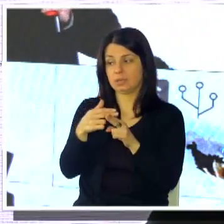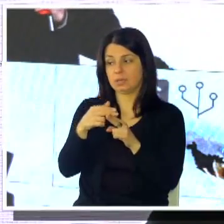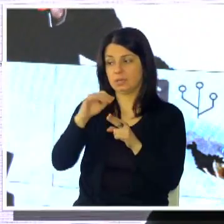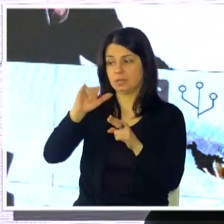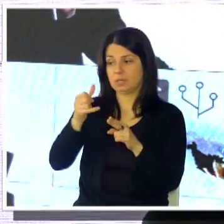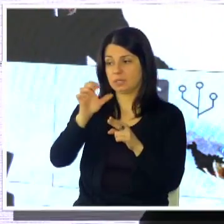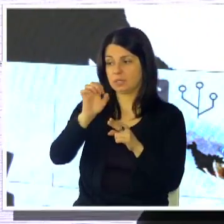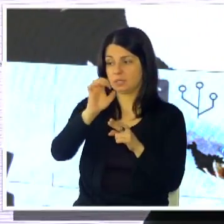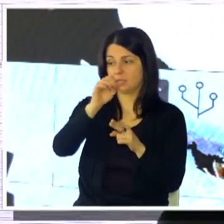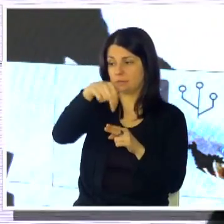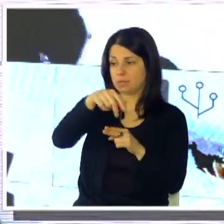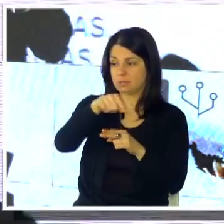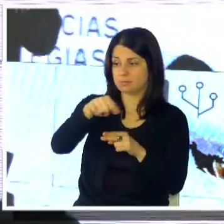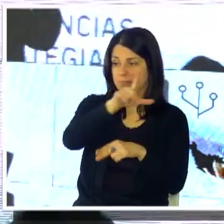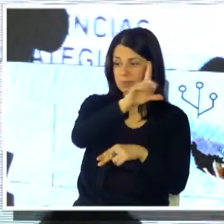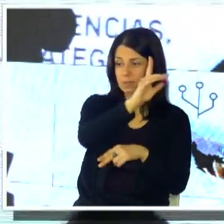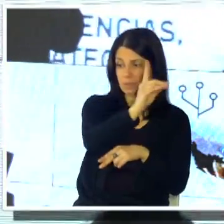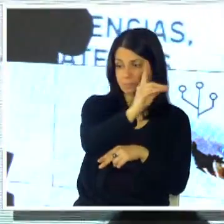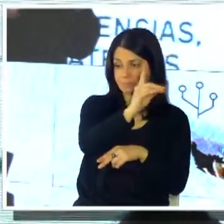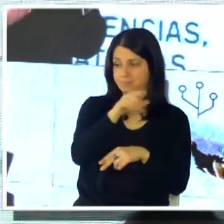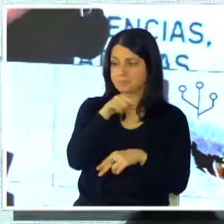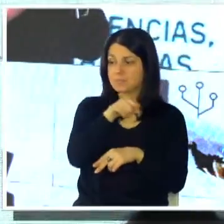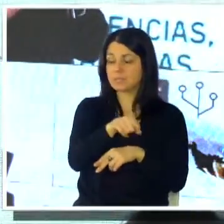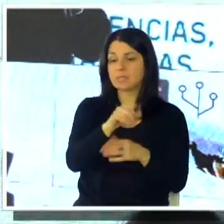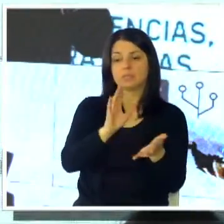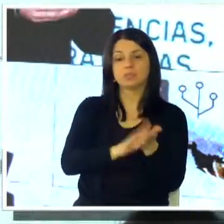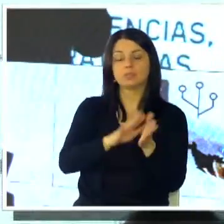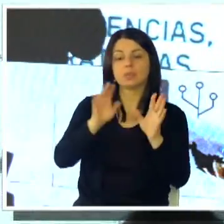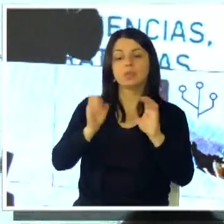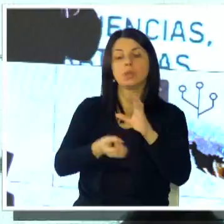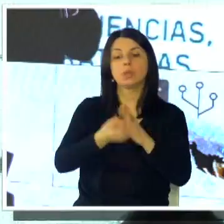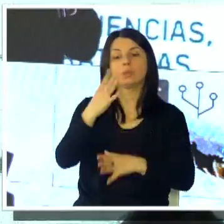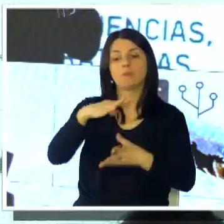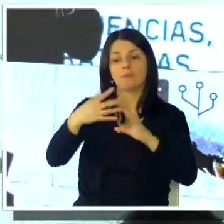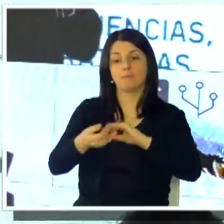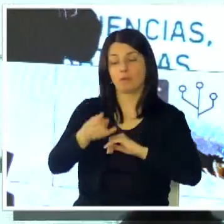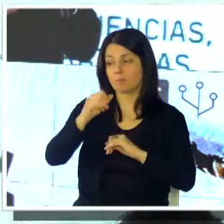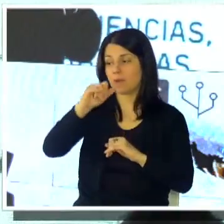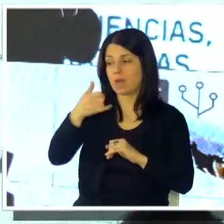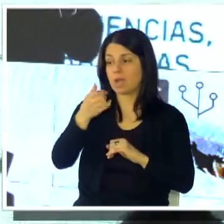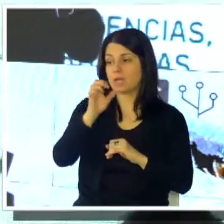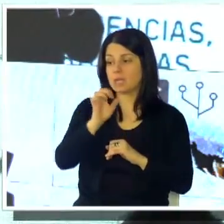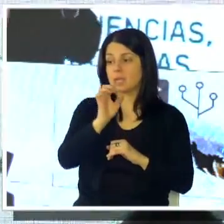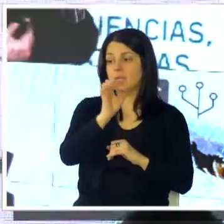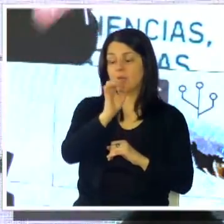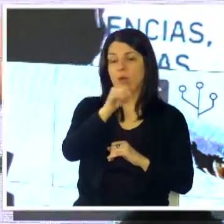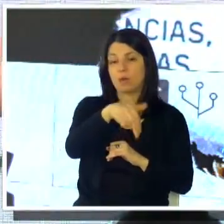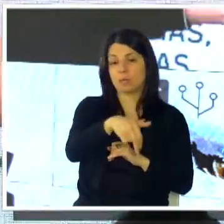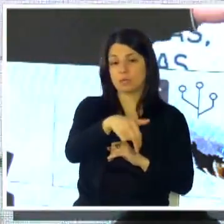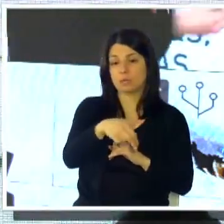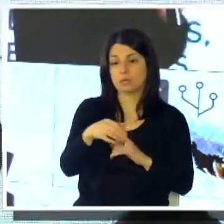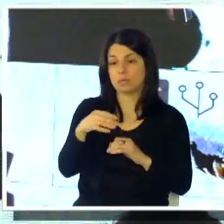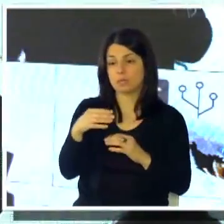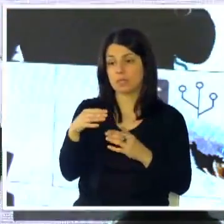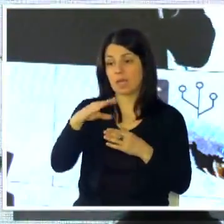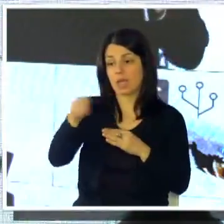De Linked Data, ¿ah? Sobre ese nuevo formato JSON que está incorporando FiWare, se puede